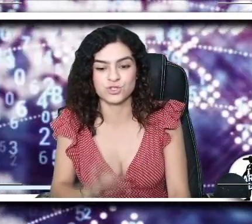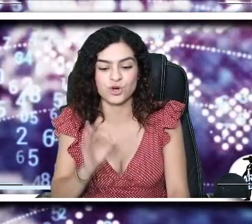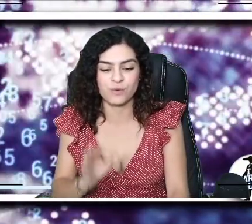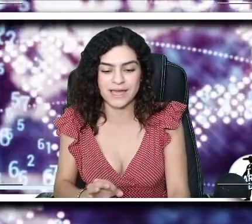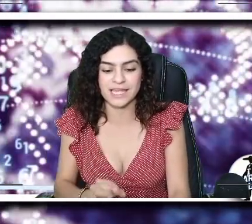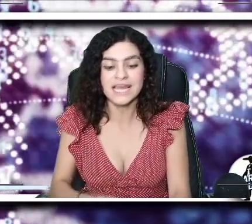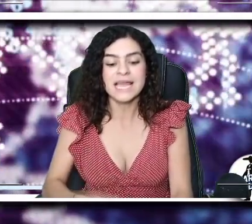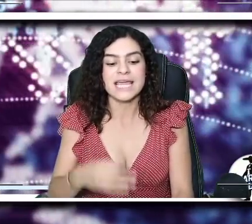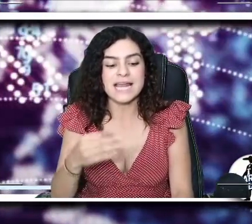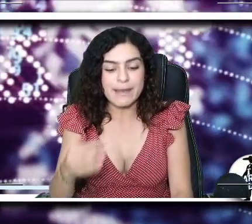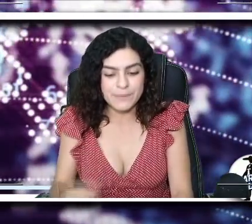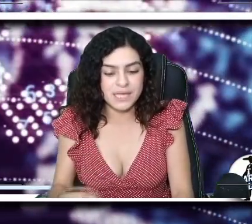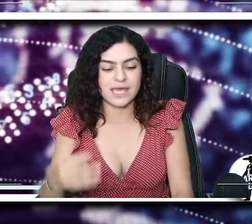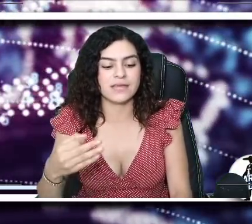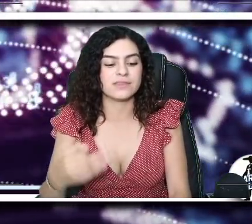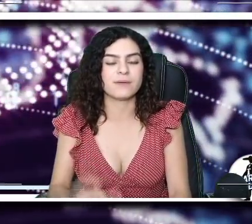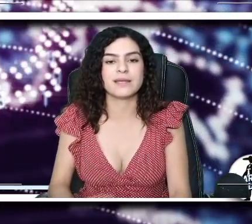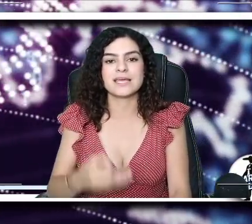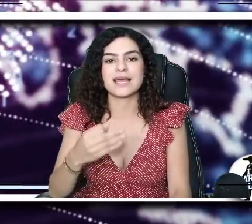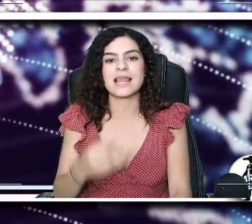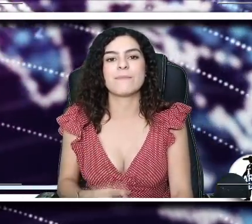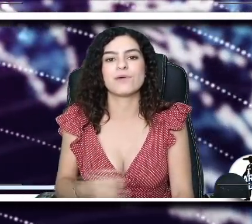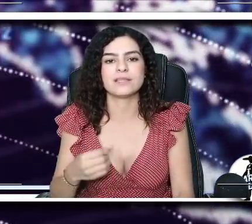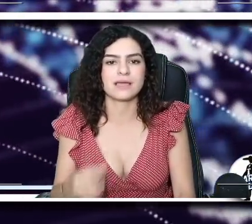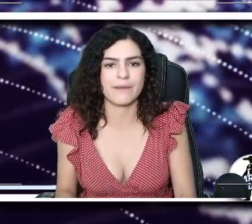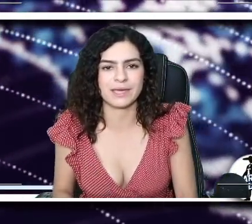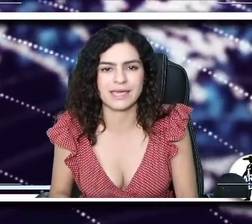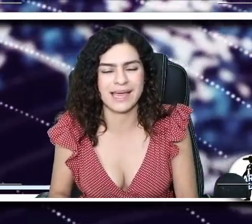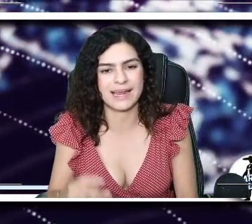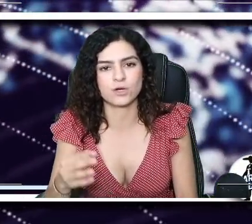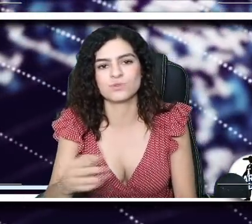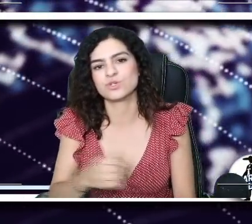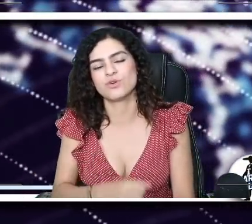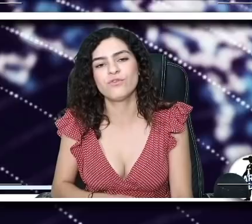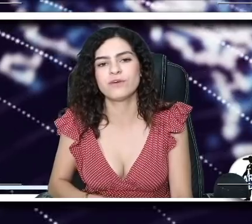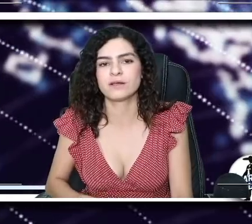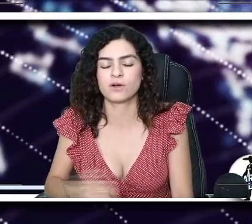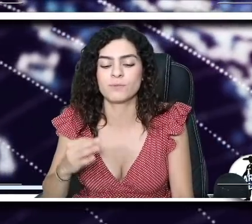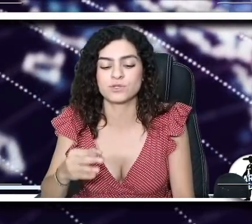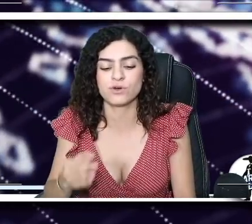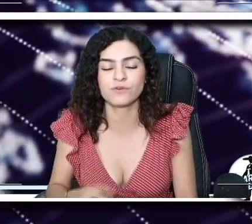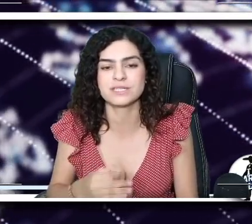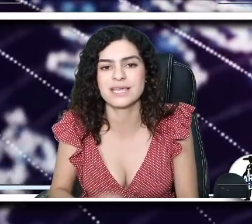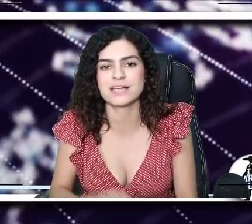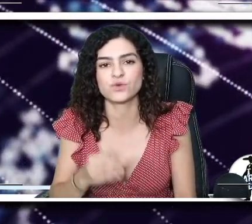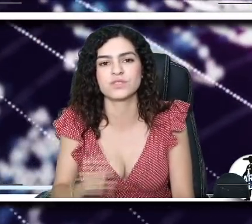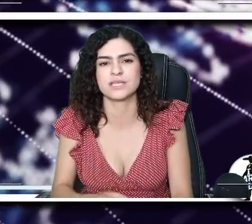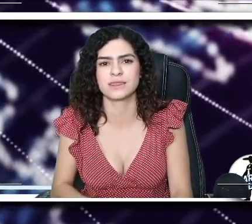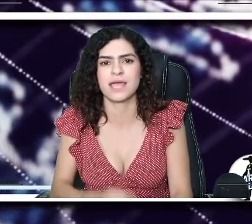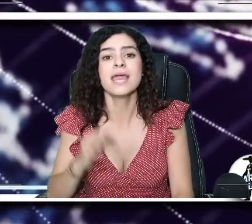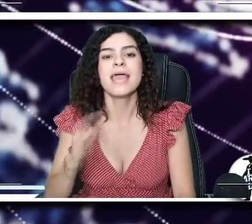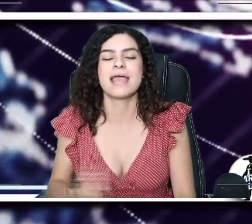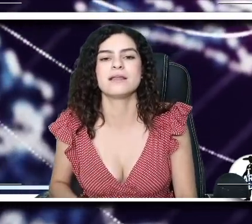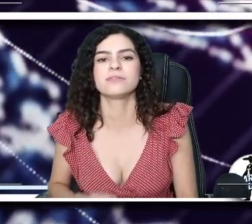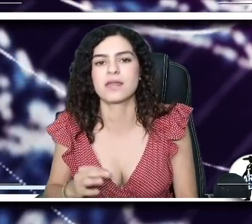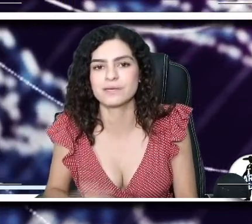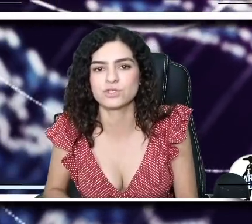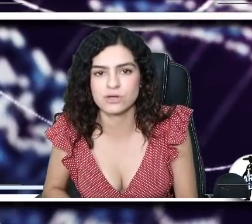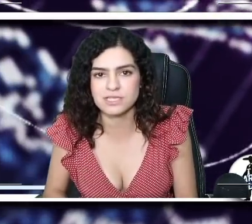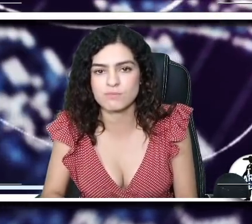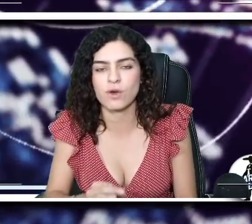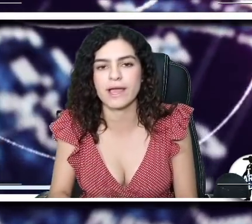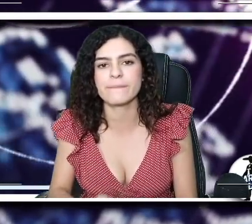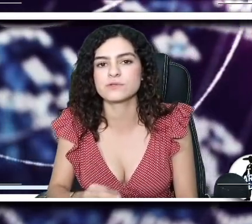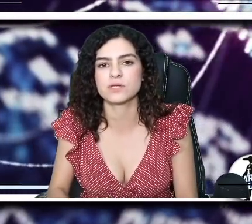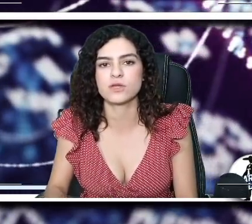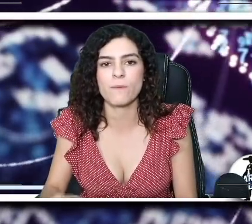Unidos, Joe Biden, y le pide intervenir en la política mexicana, como si no fuese ya suficiente el